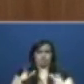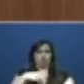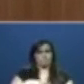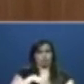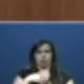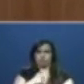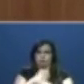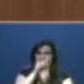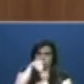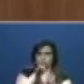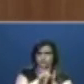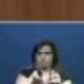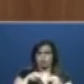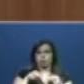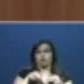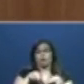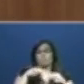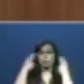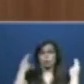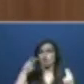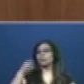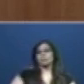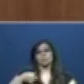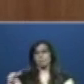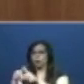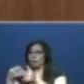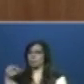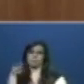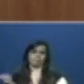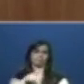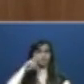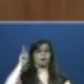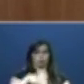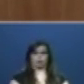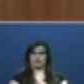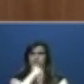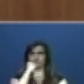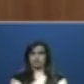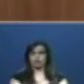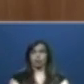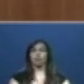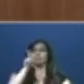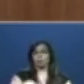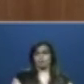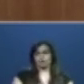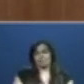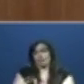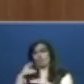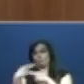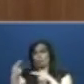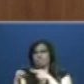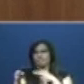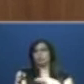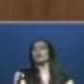servicios y que siempre merecen el reconocimiento de la sociedad y son fruto también ya en clave política de una